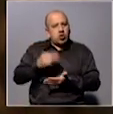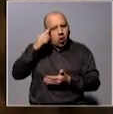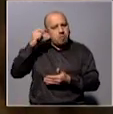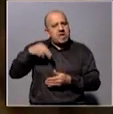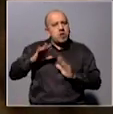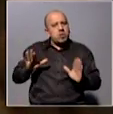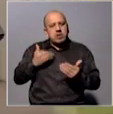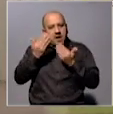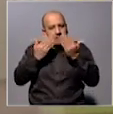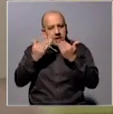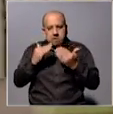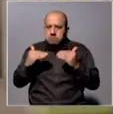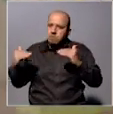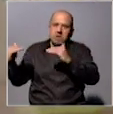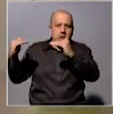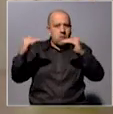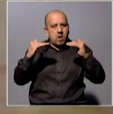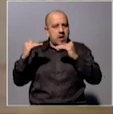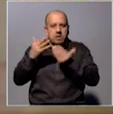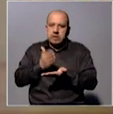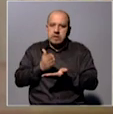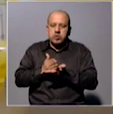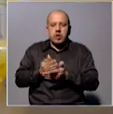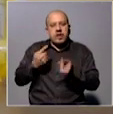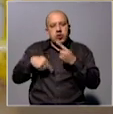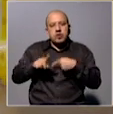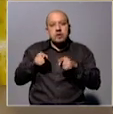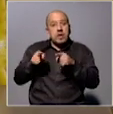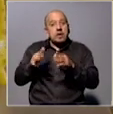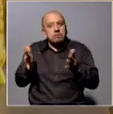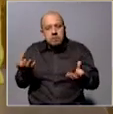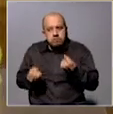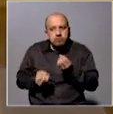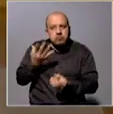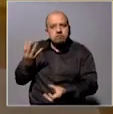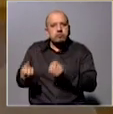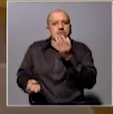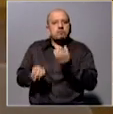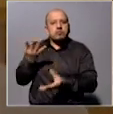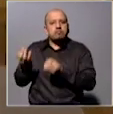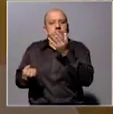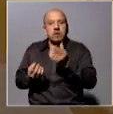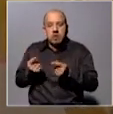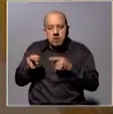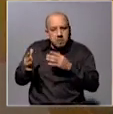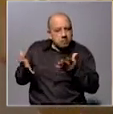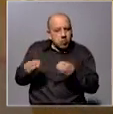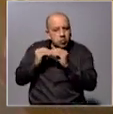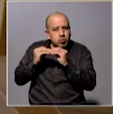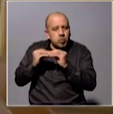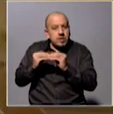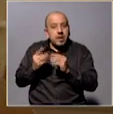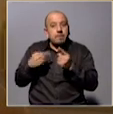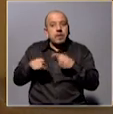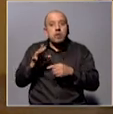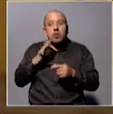hablar. A partir de ahí, bueno, es que van surgiendo cosas, porque el motivo de la consulta por ahí es uno, pero